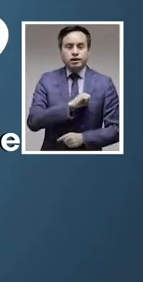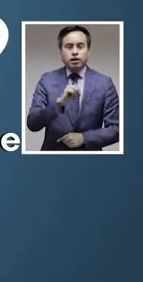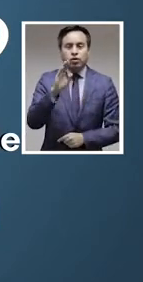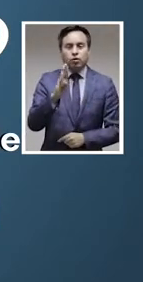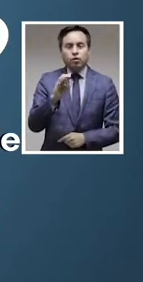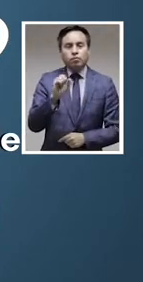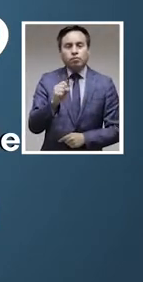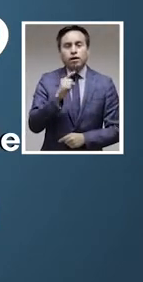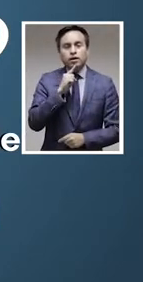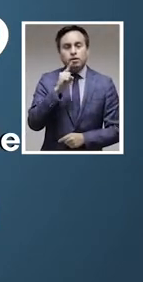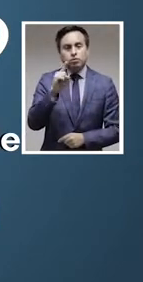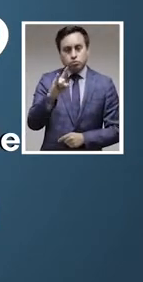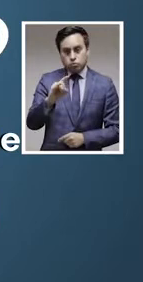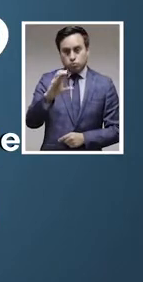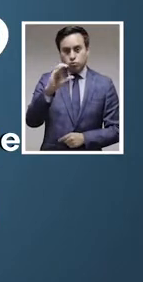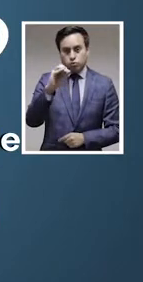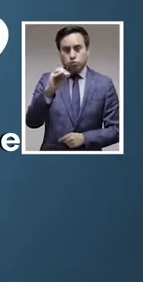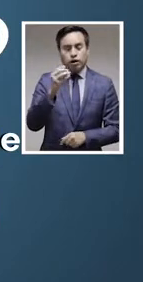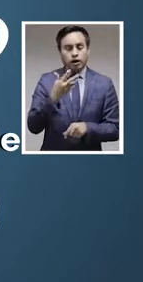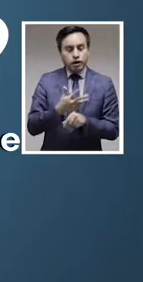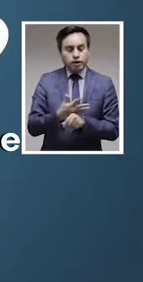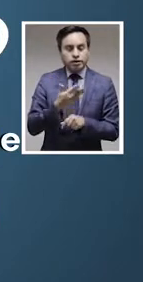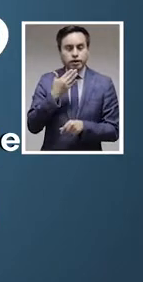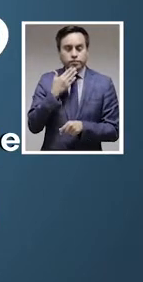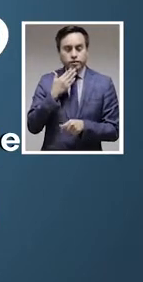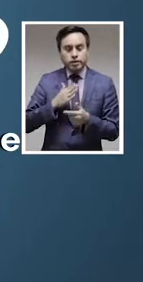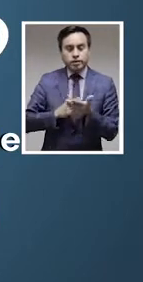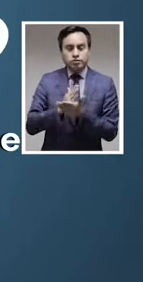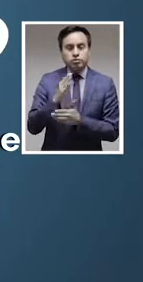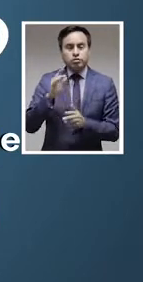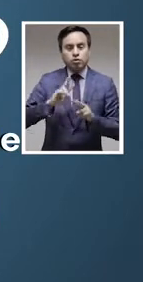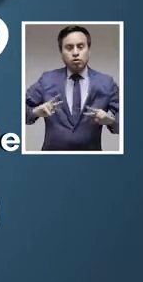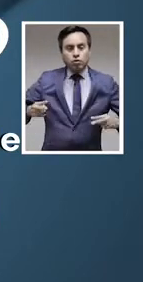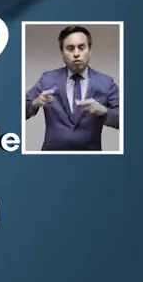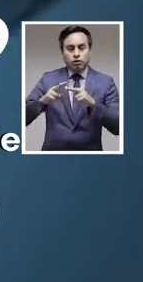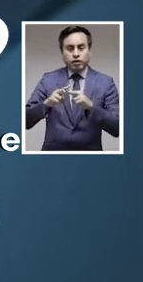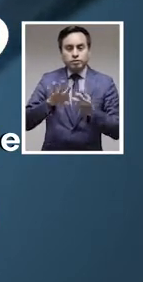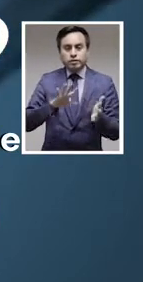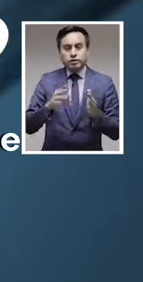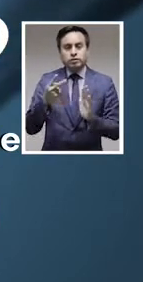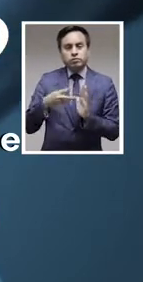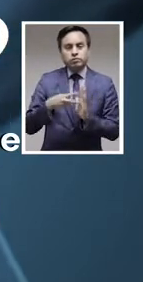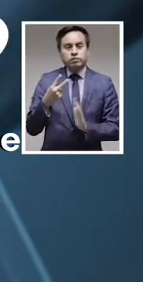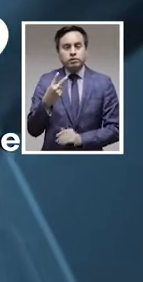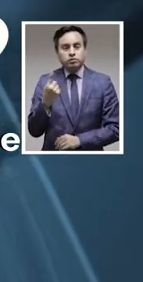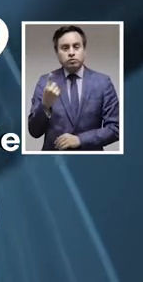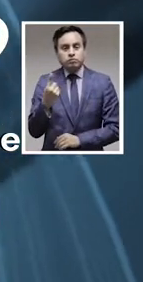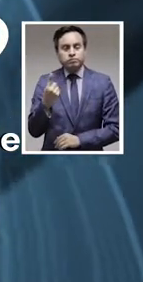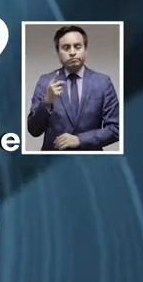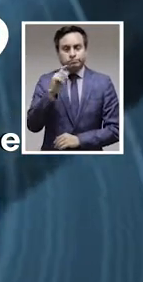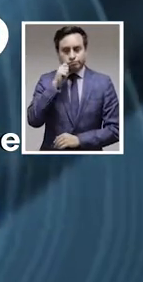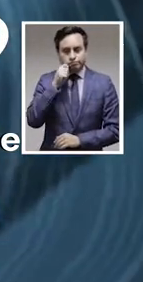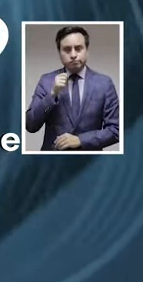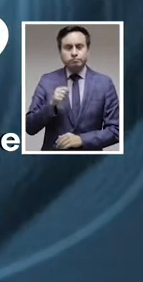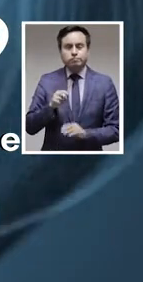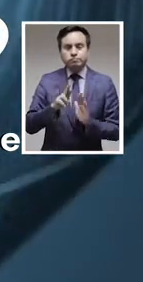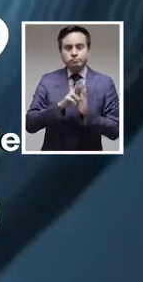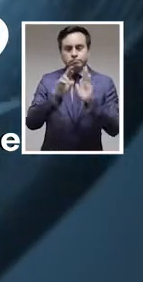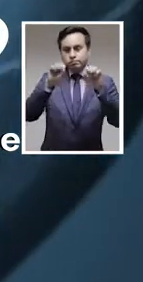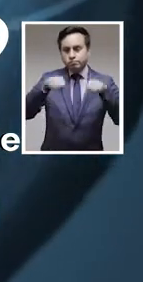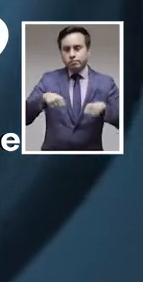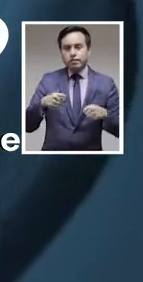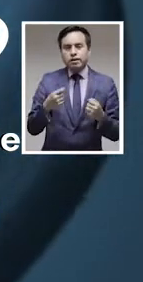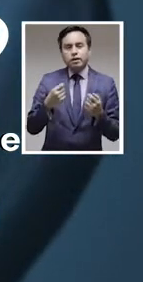Batuco, tenemos ya inicio de obras prevista para el año 2021. Se aprobó la